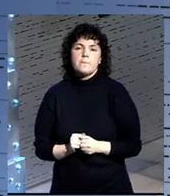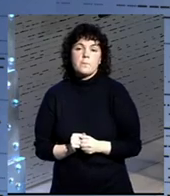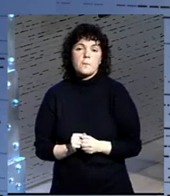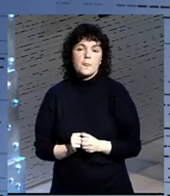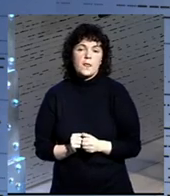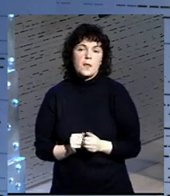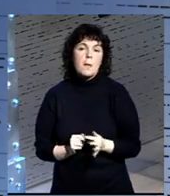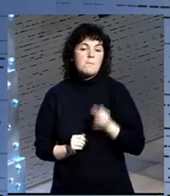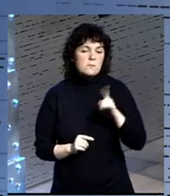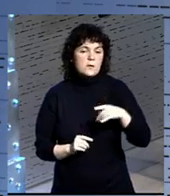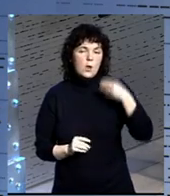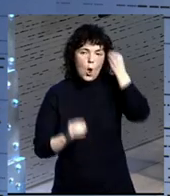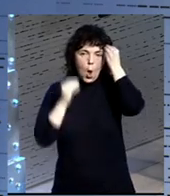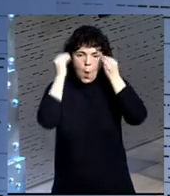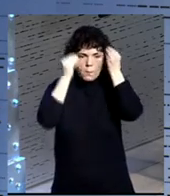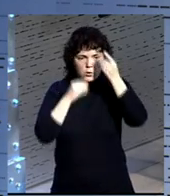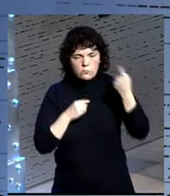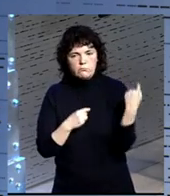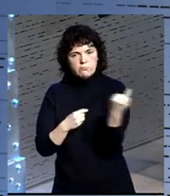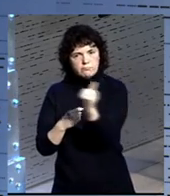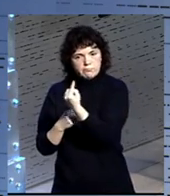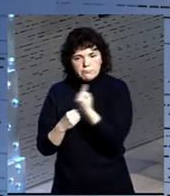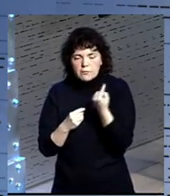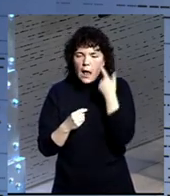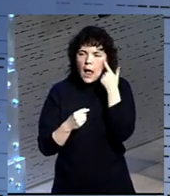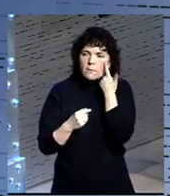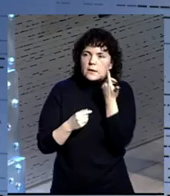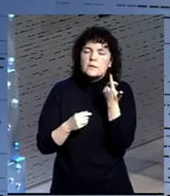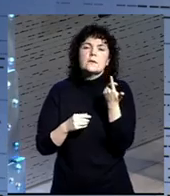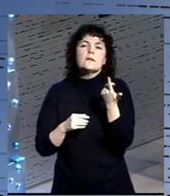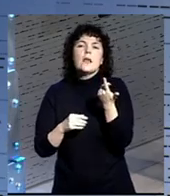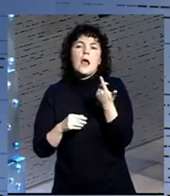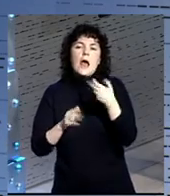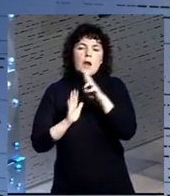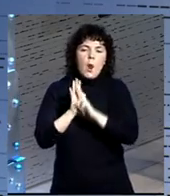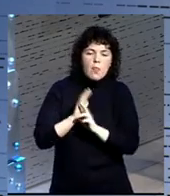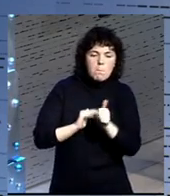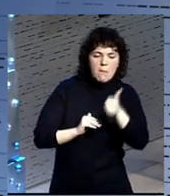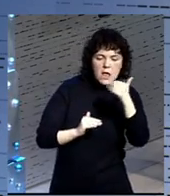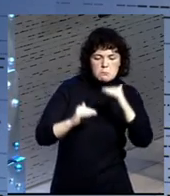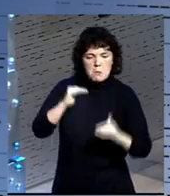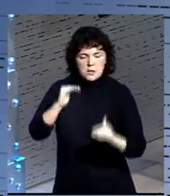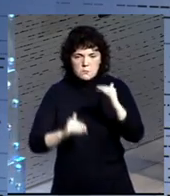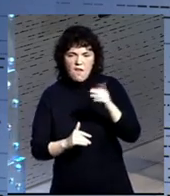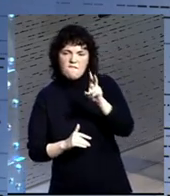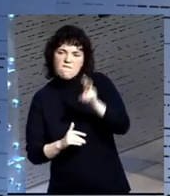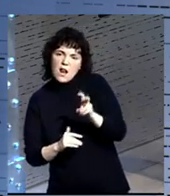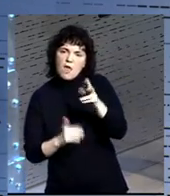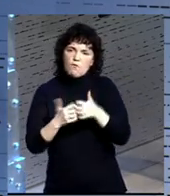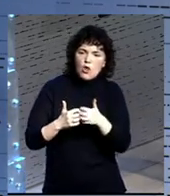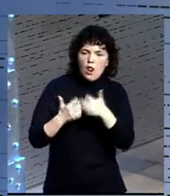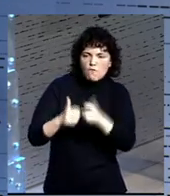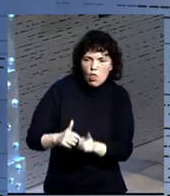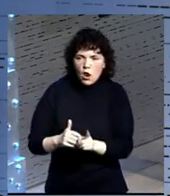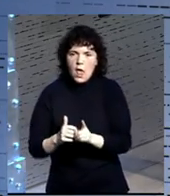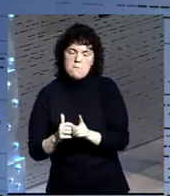Independientemente de la opinión que nos merezca de si la mayor o menor regulación es eficaz o no, hay que contar con mayor